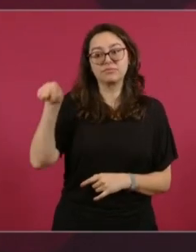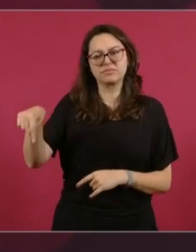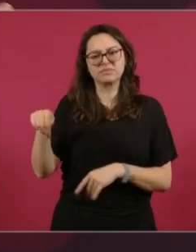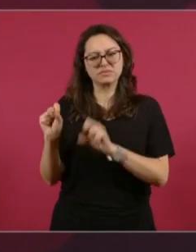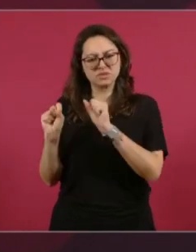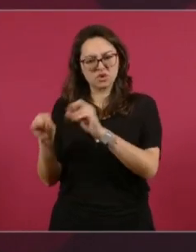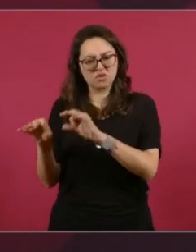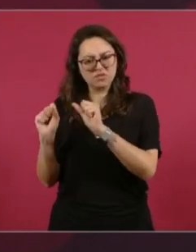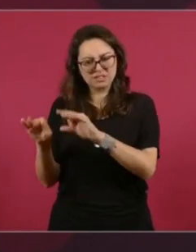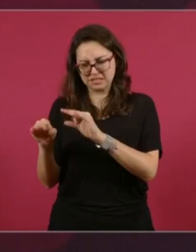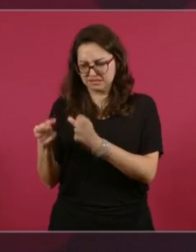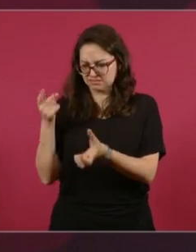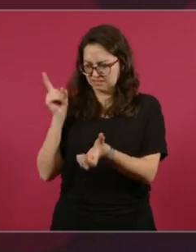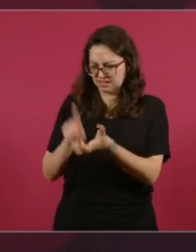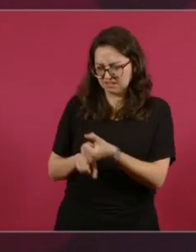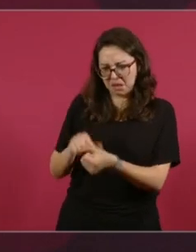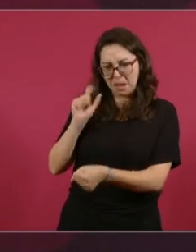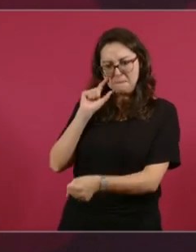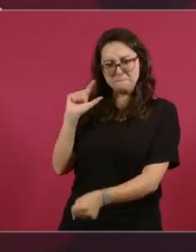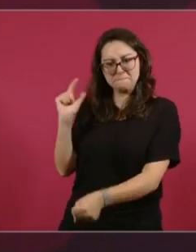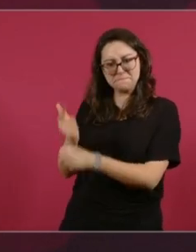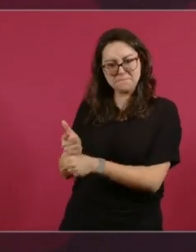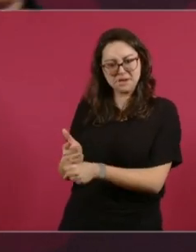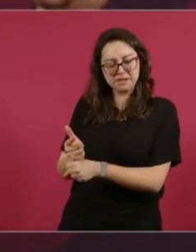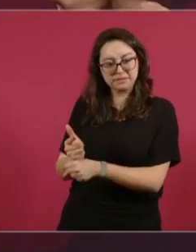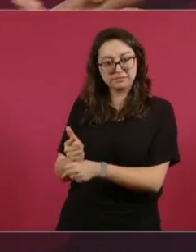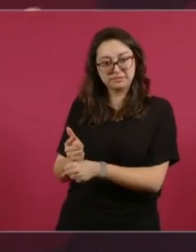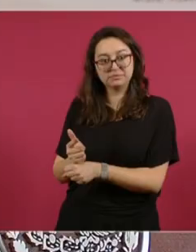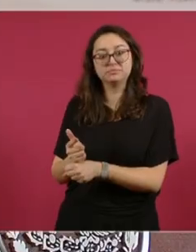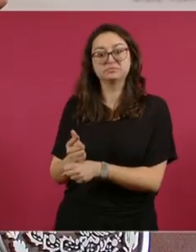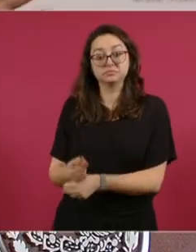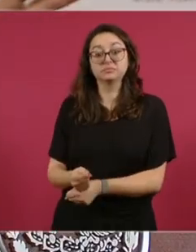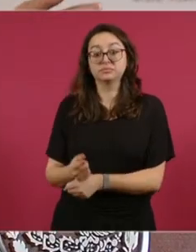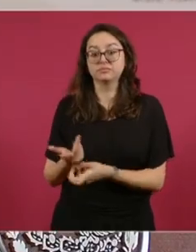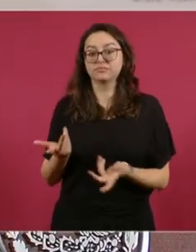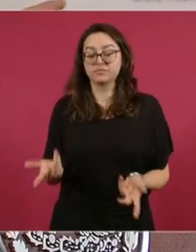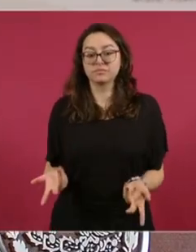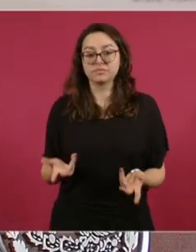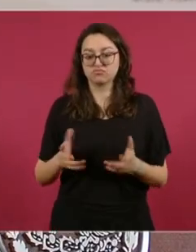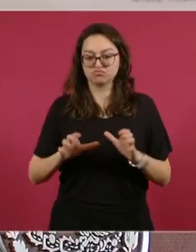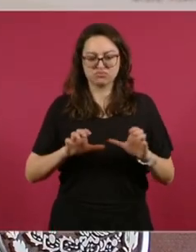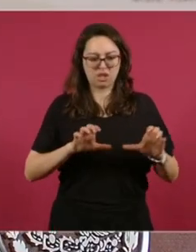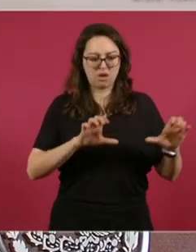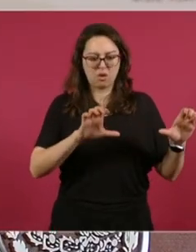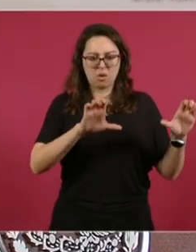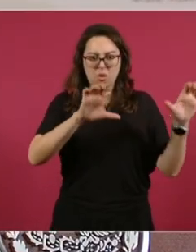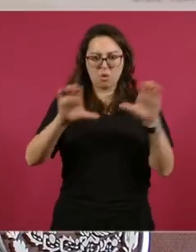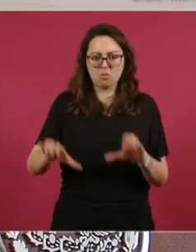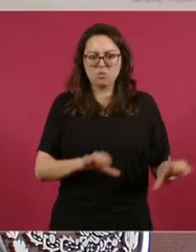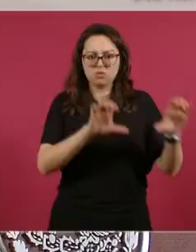Y estaba ahí el que manejaba todos los equipos.